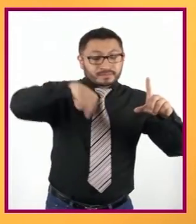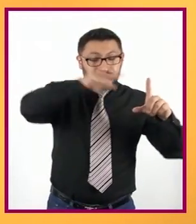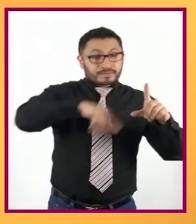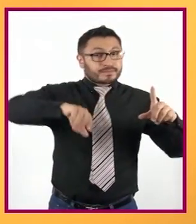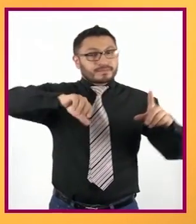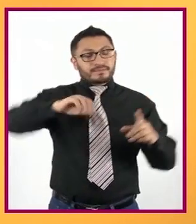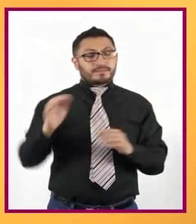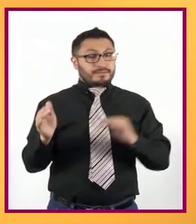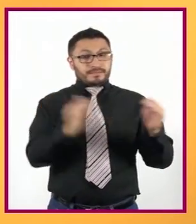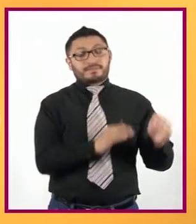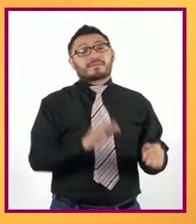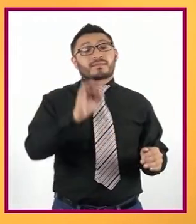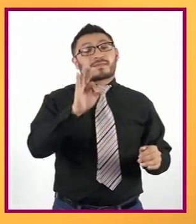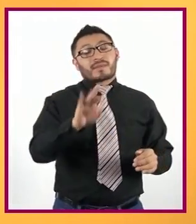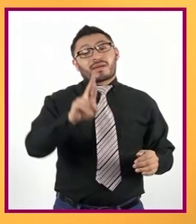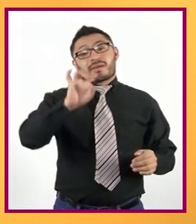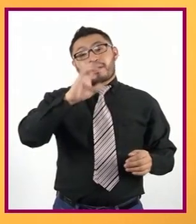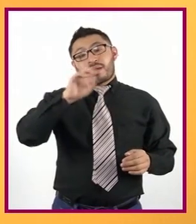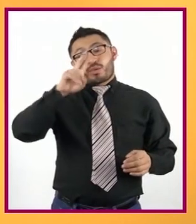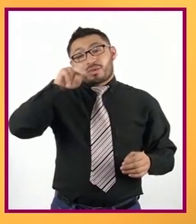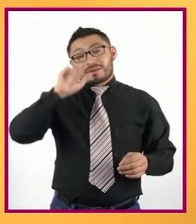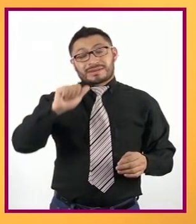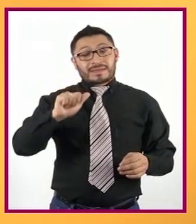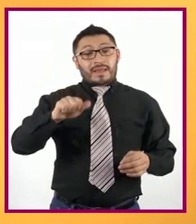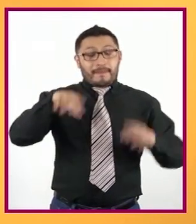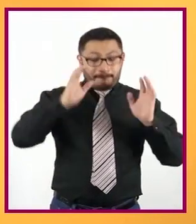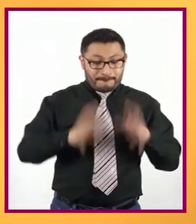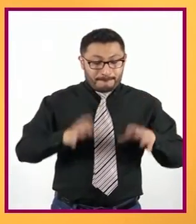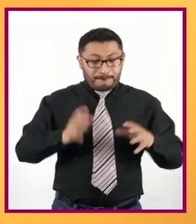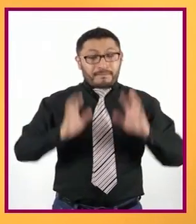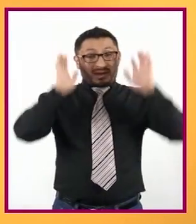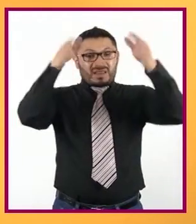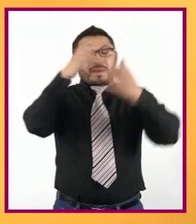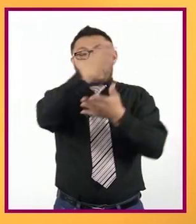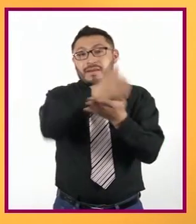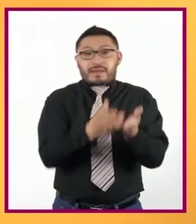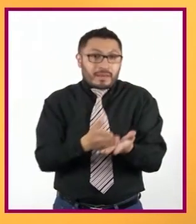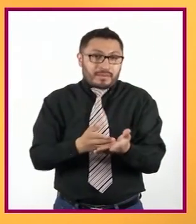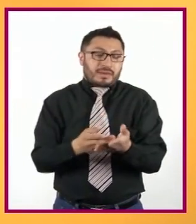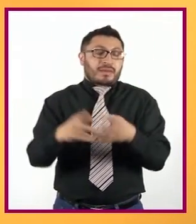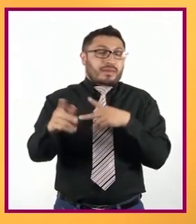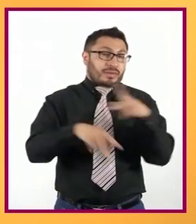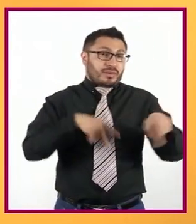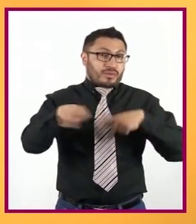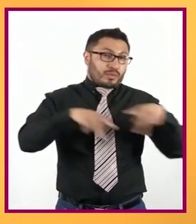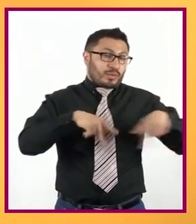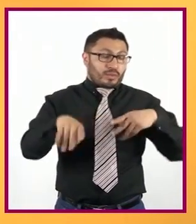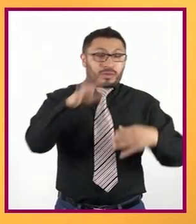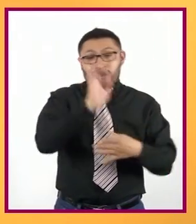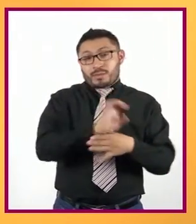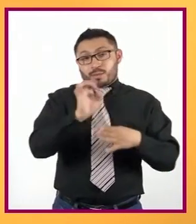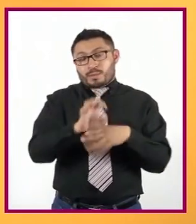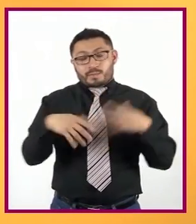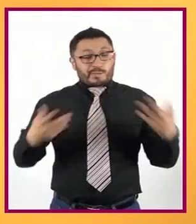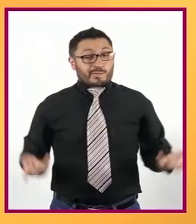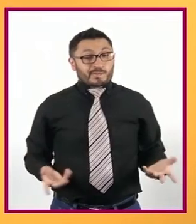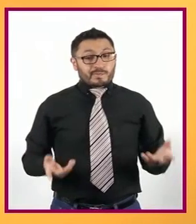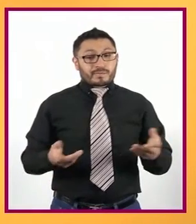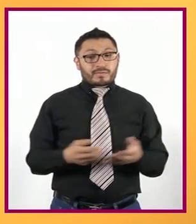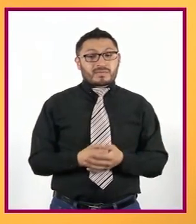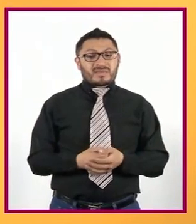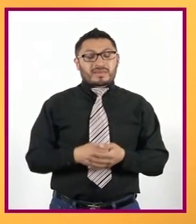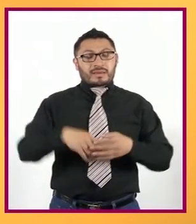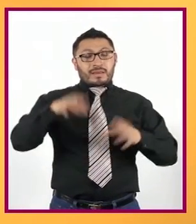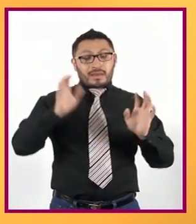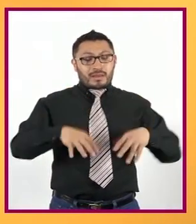la frecuencia de la respuesta básquetbol es la mitad de la frecuencia fútbol. Por consiguiente, el sector